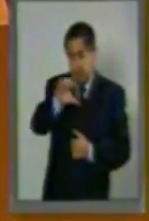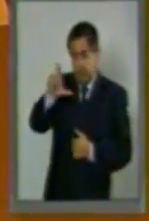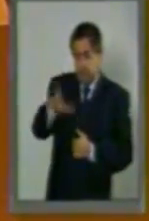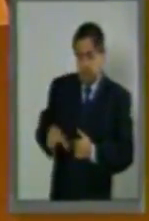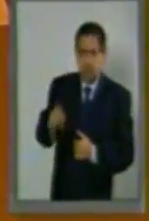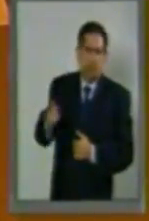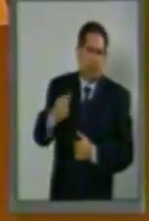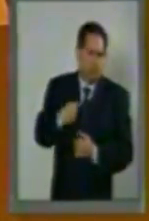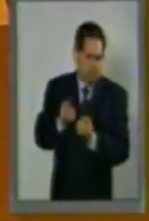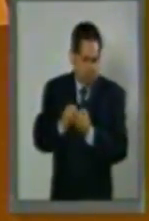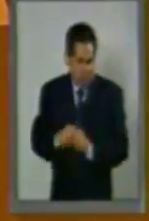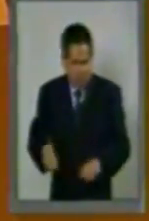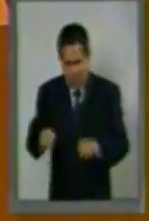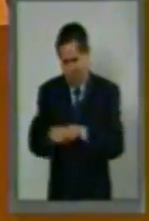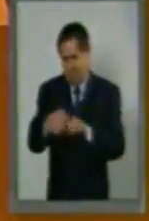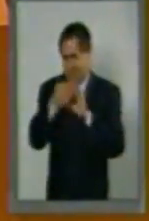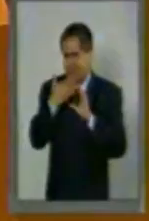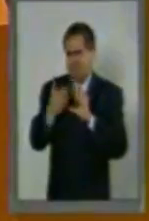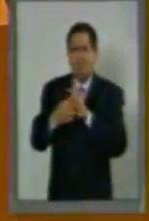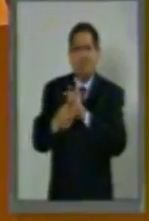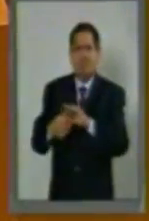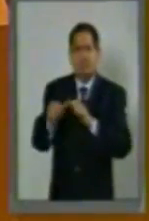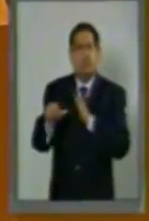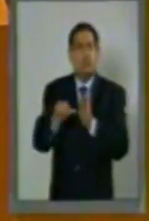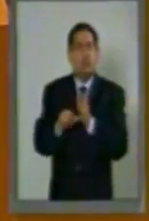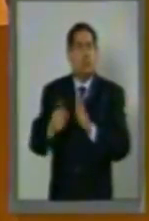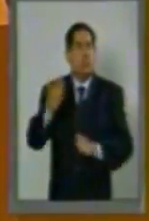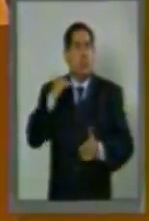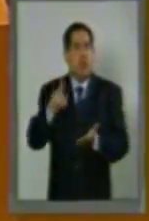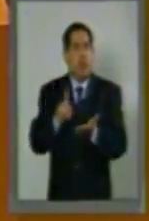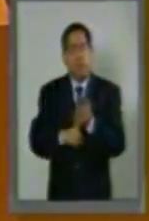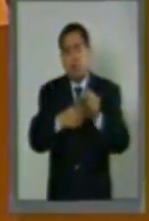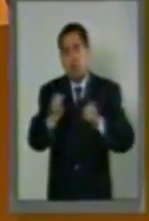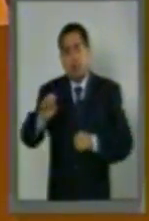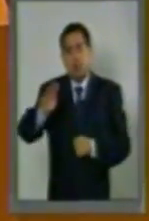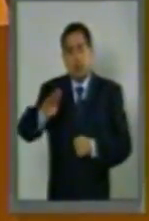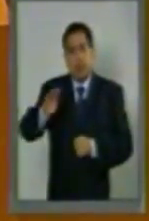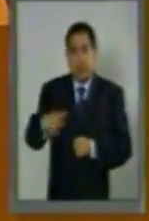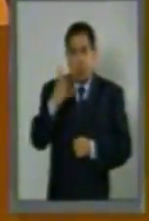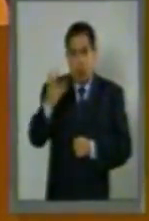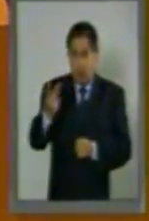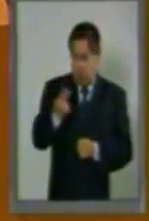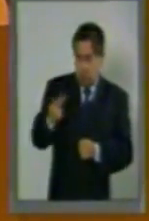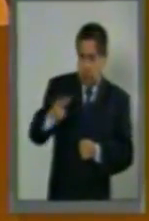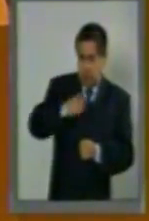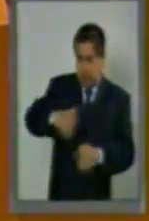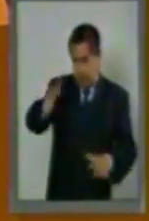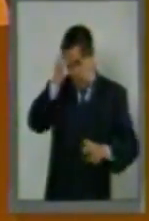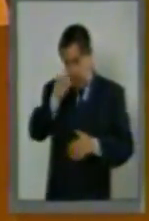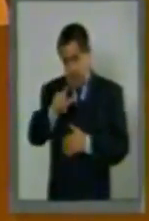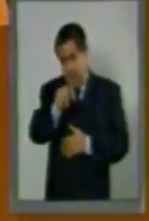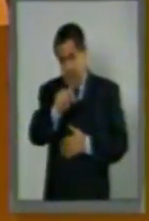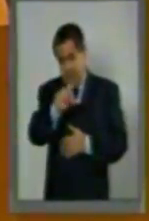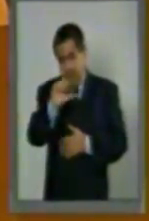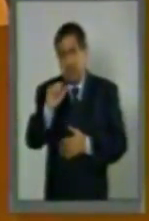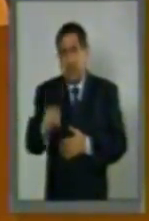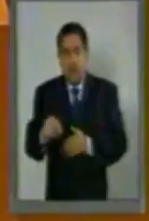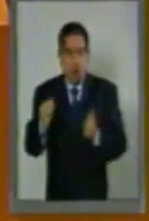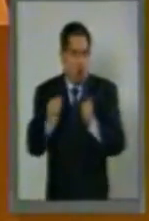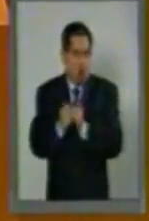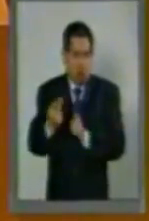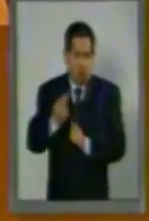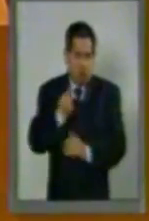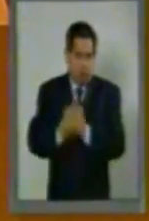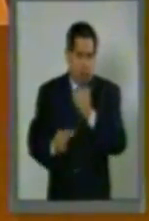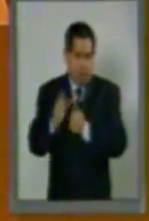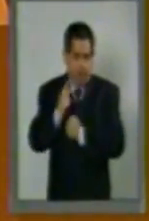socio fundamental en Centroamérica. Desde 1994 contamos con un tratado de libre comercio con este